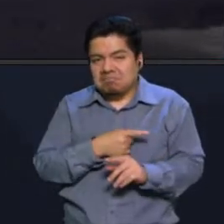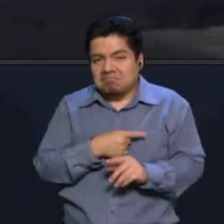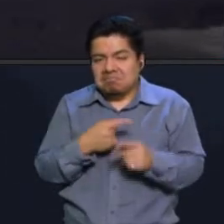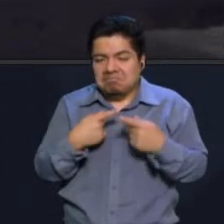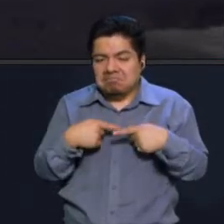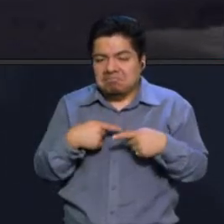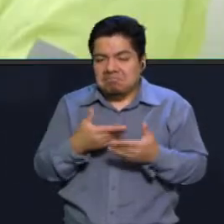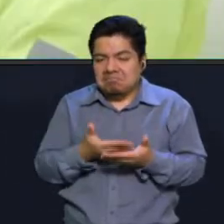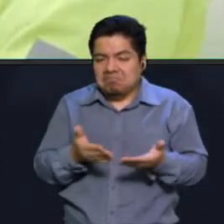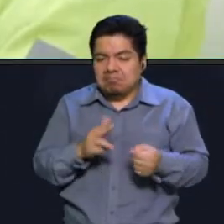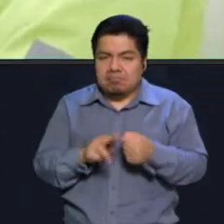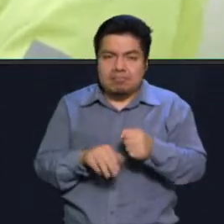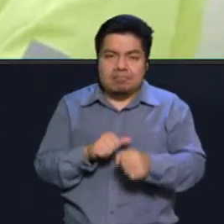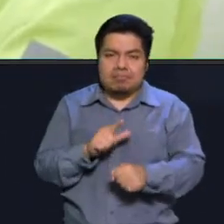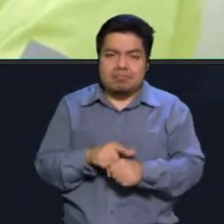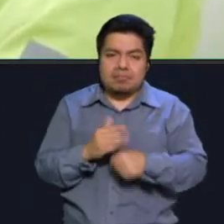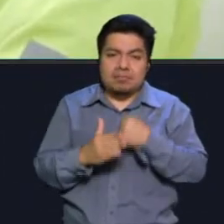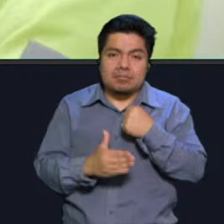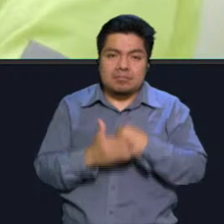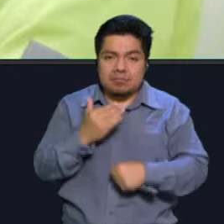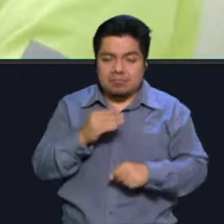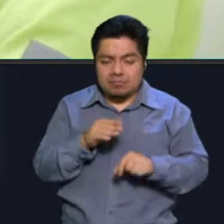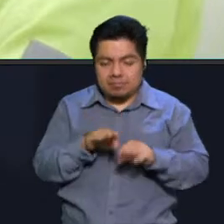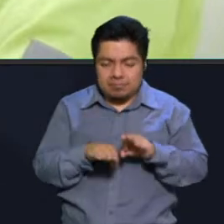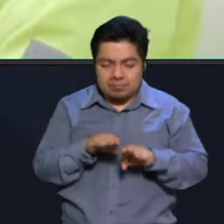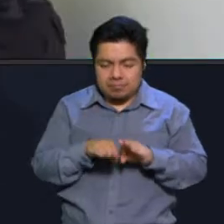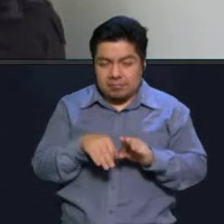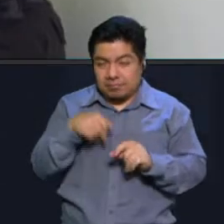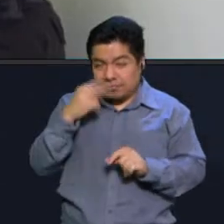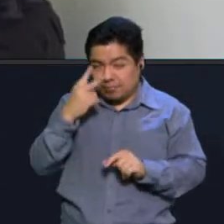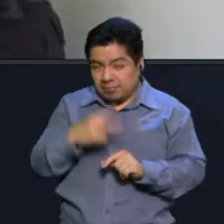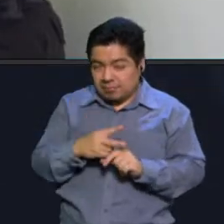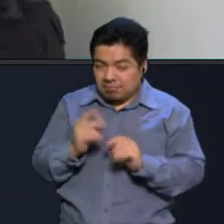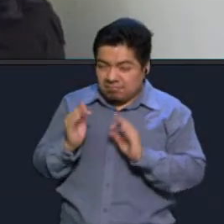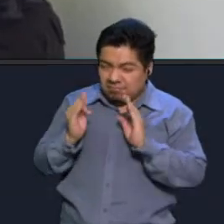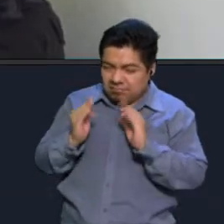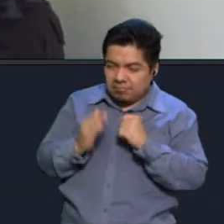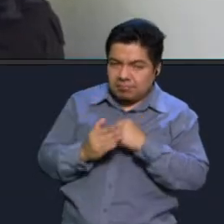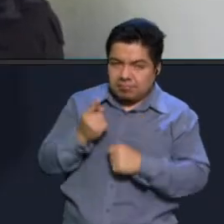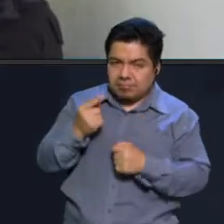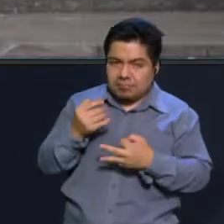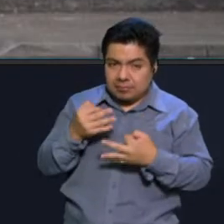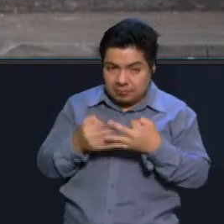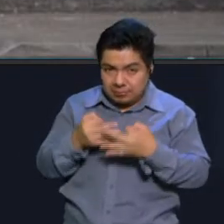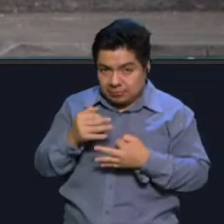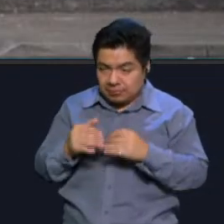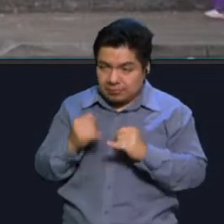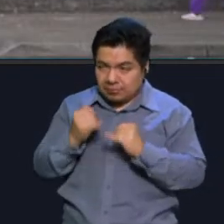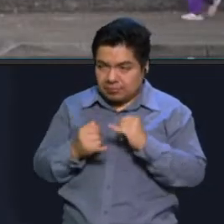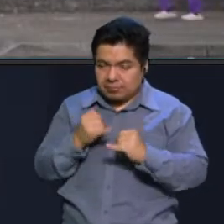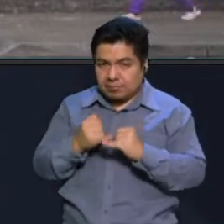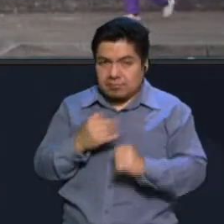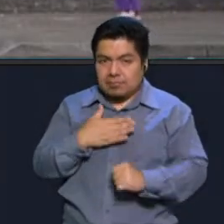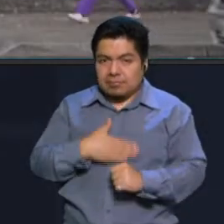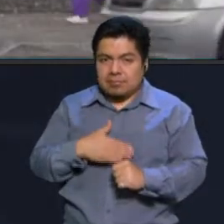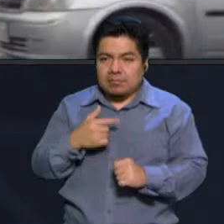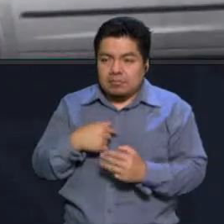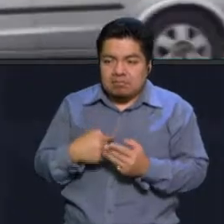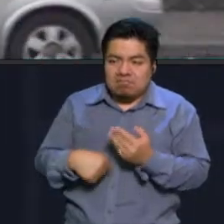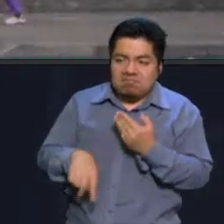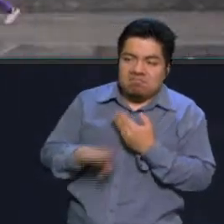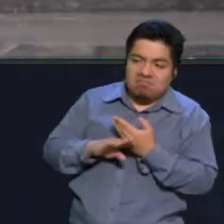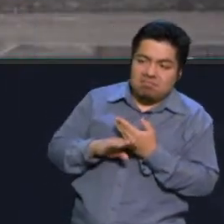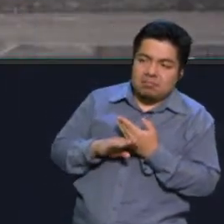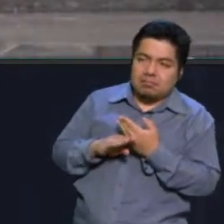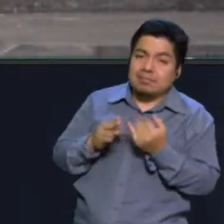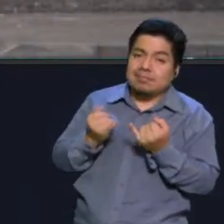qué entonces intentar retomar el conflicto con México? Porque no quiere ir a la Corte Internacional de Justicia solamente como acusado, Okay. sino